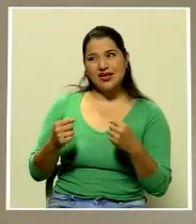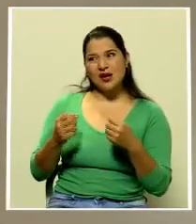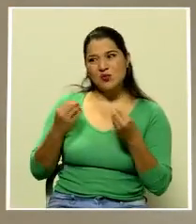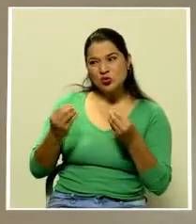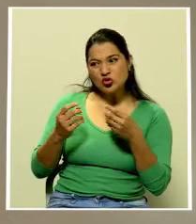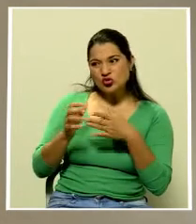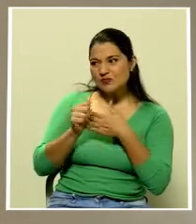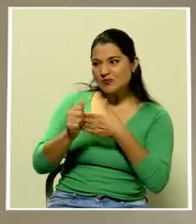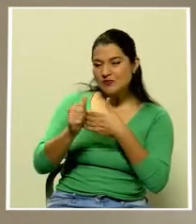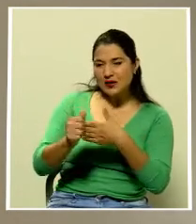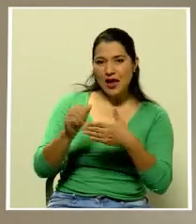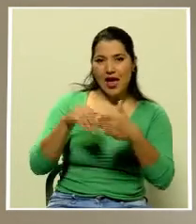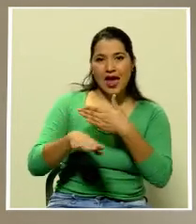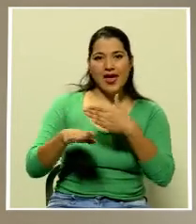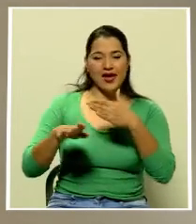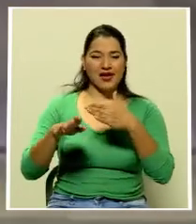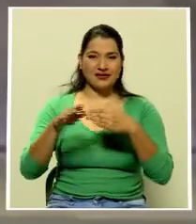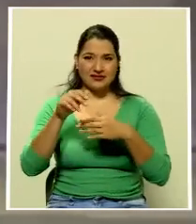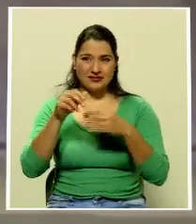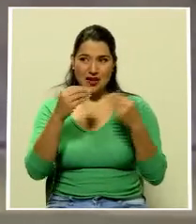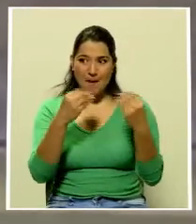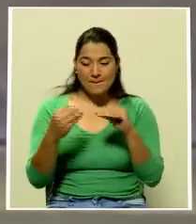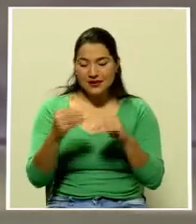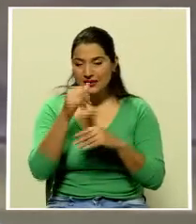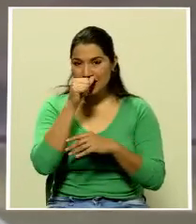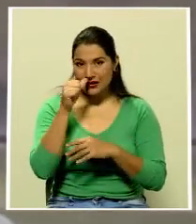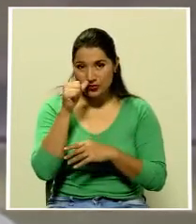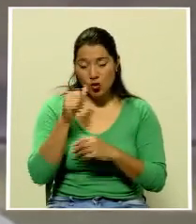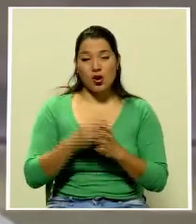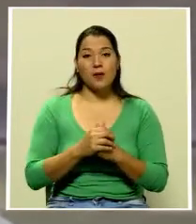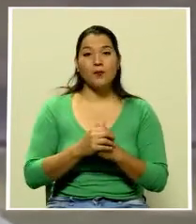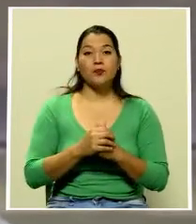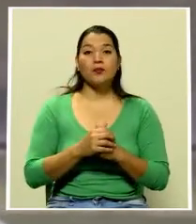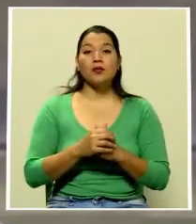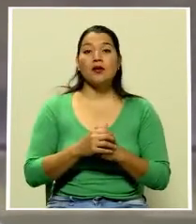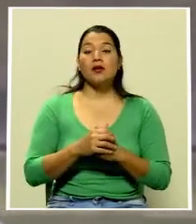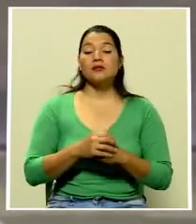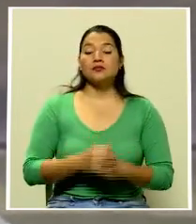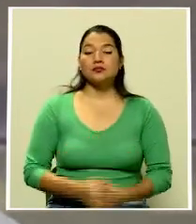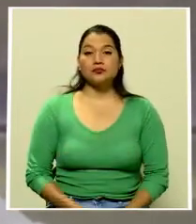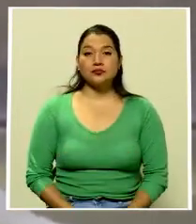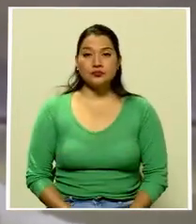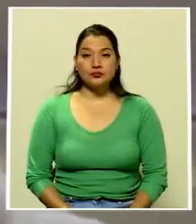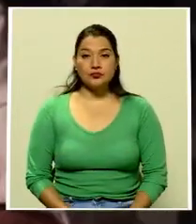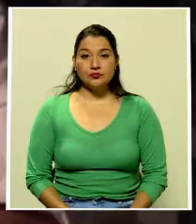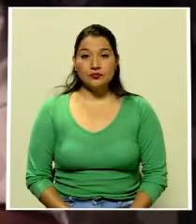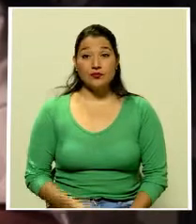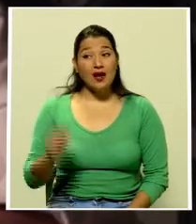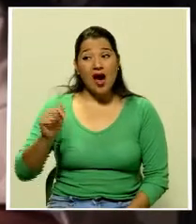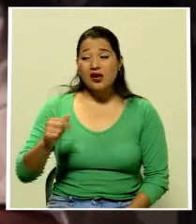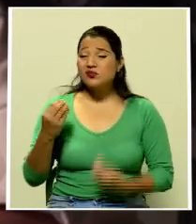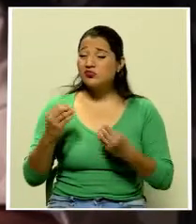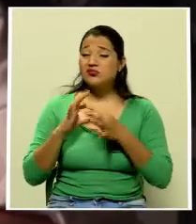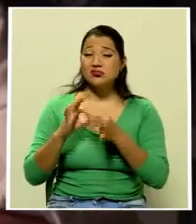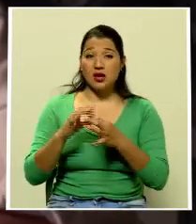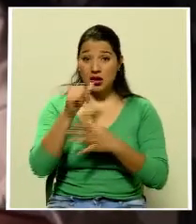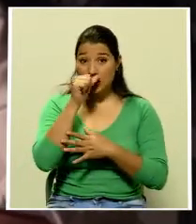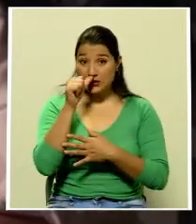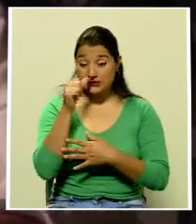quieres contar lo que ocurre en tu tierra si no tocas el tema del narcotráfico. Nosotros